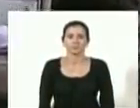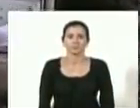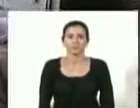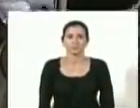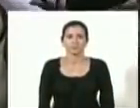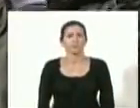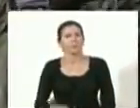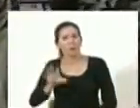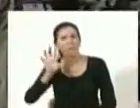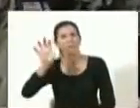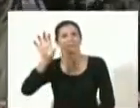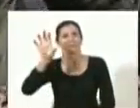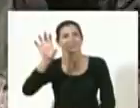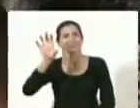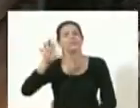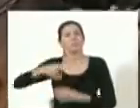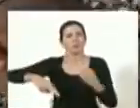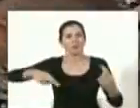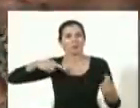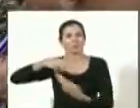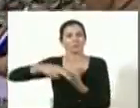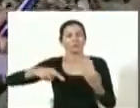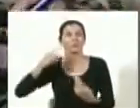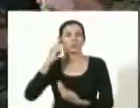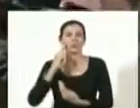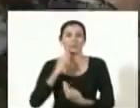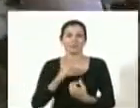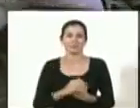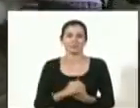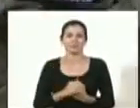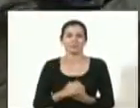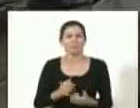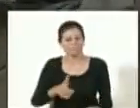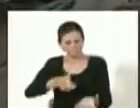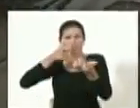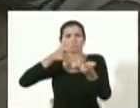patria y por la revolución bolivariana, fuego.